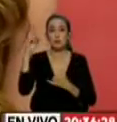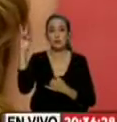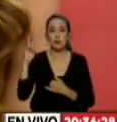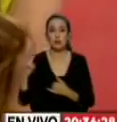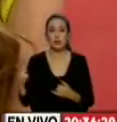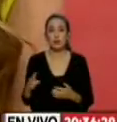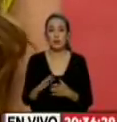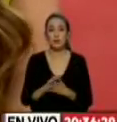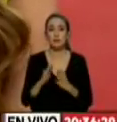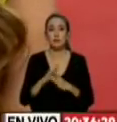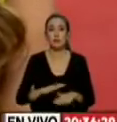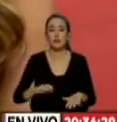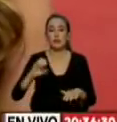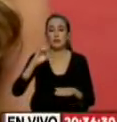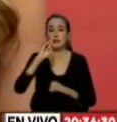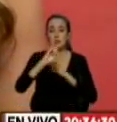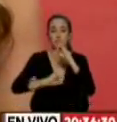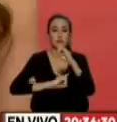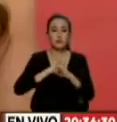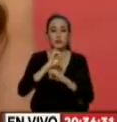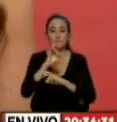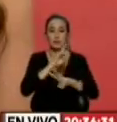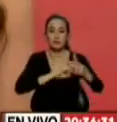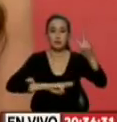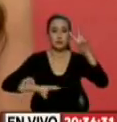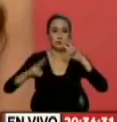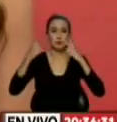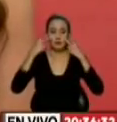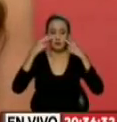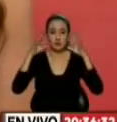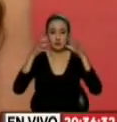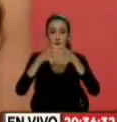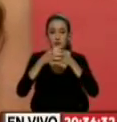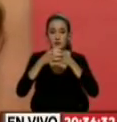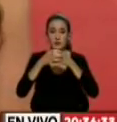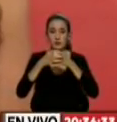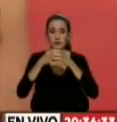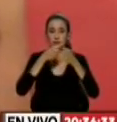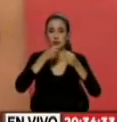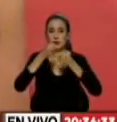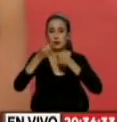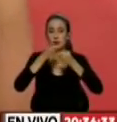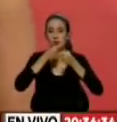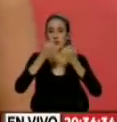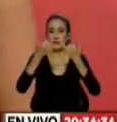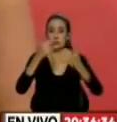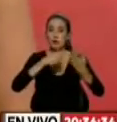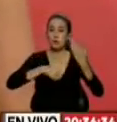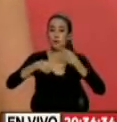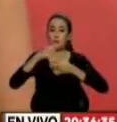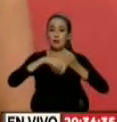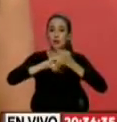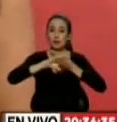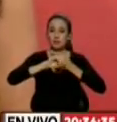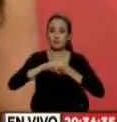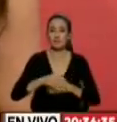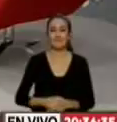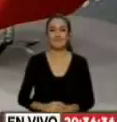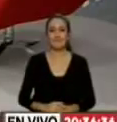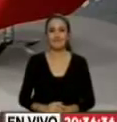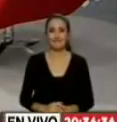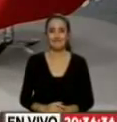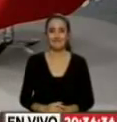país, Venezuela. Esteban Santos, analista internacional con nosotros en nuestro espacio de entrevistas en Telediario Estelar. Hacemos una pausa, volvemos.